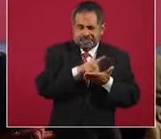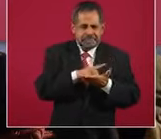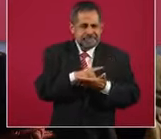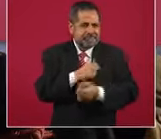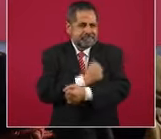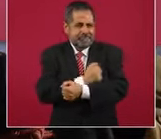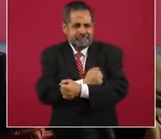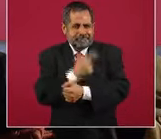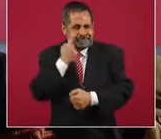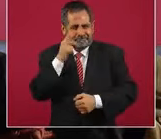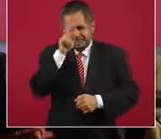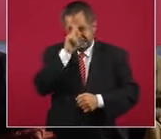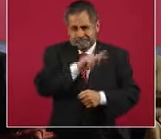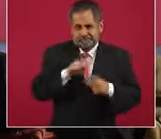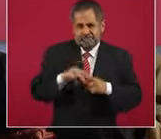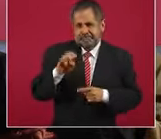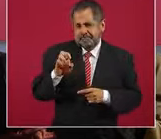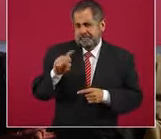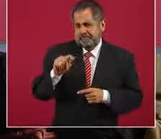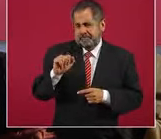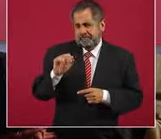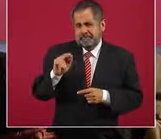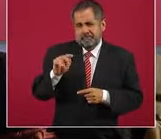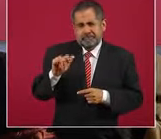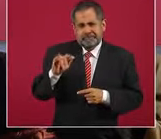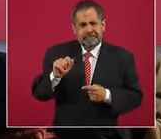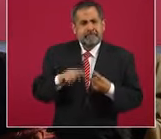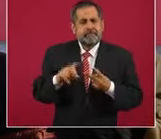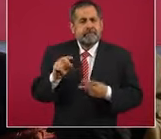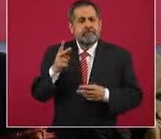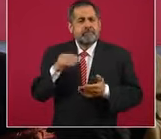la población, las metanfetaminas, donde se lleva